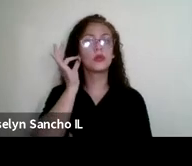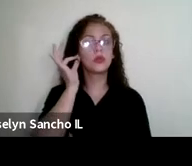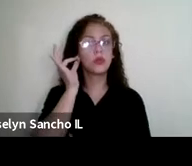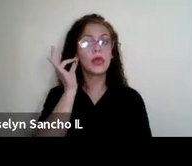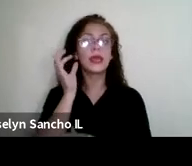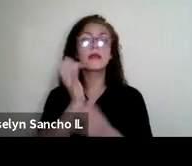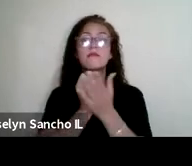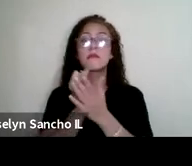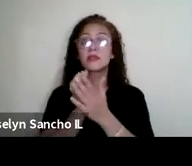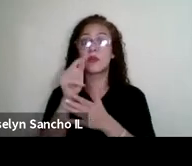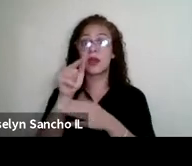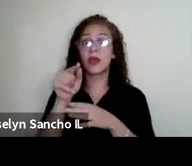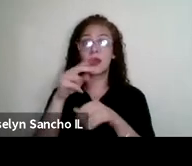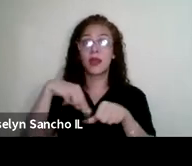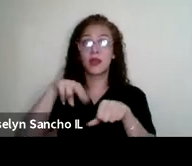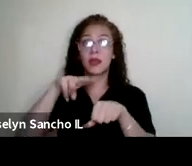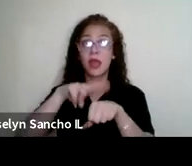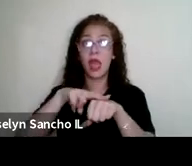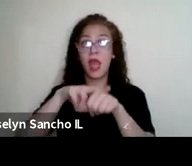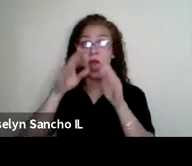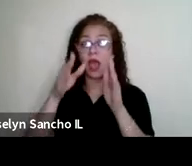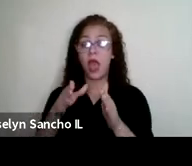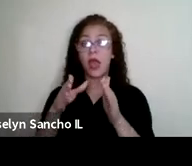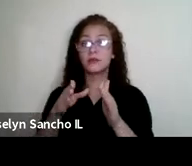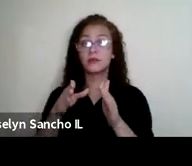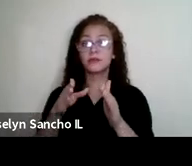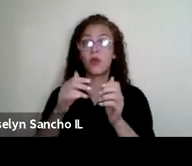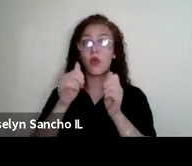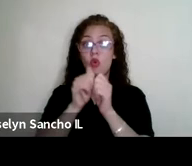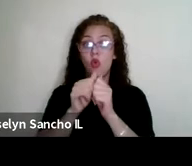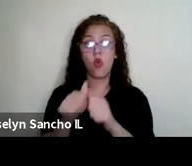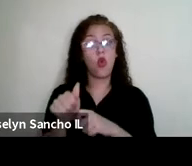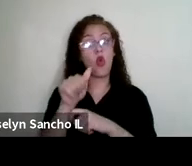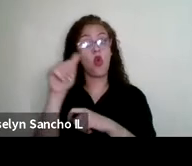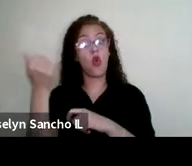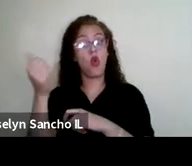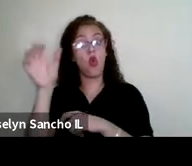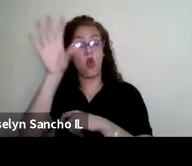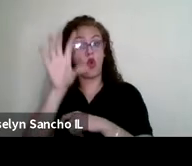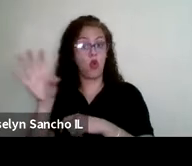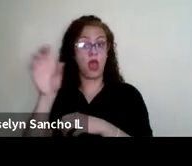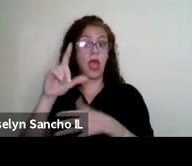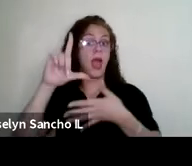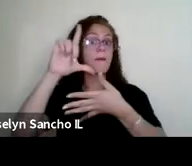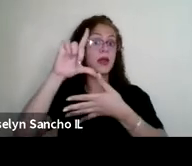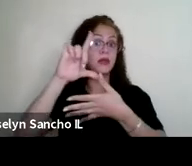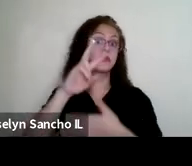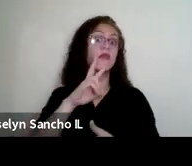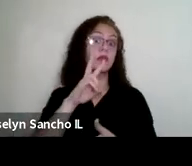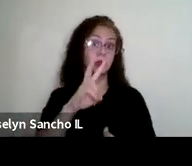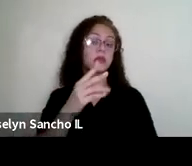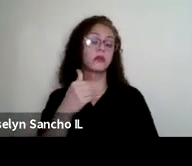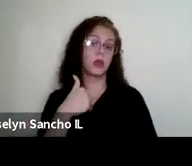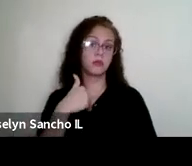nivel mundial en relación con los otros continentes en América Latina, en realidad